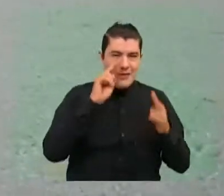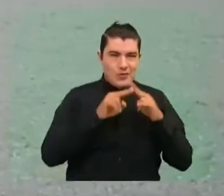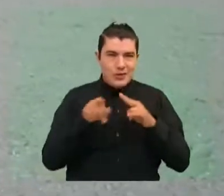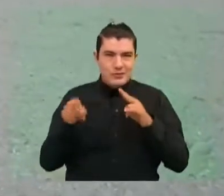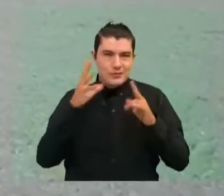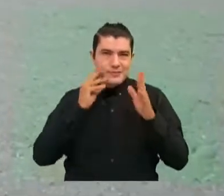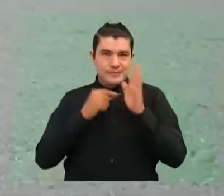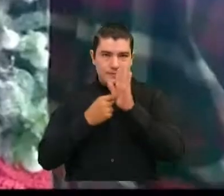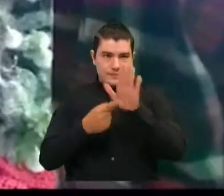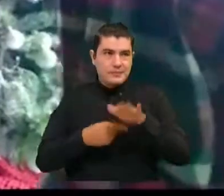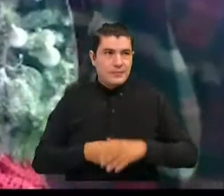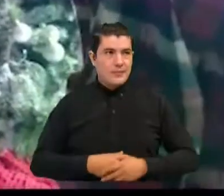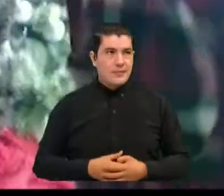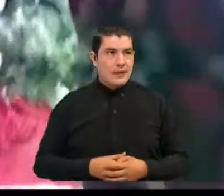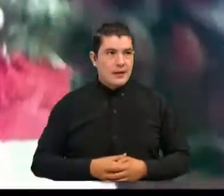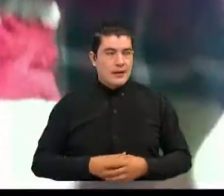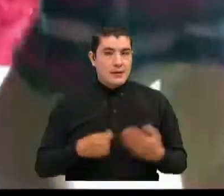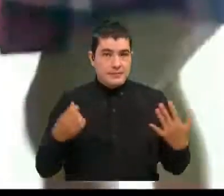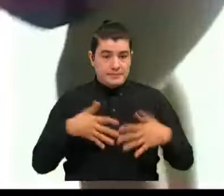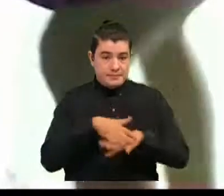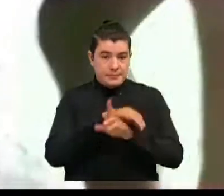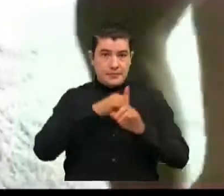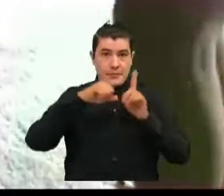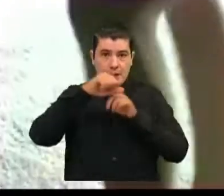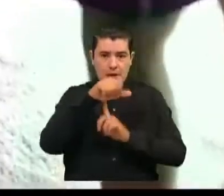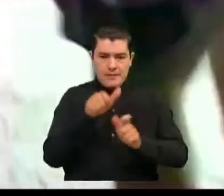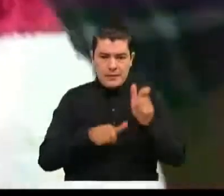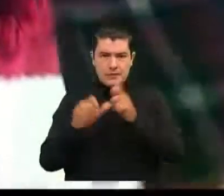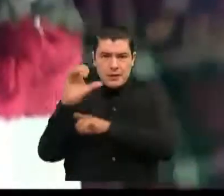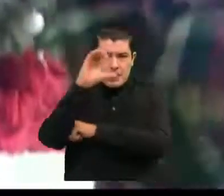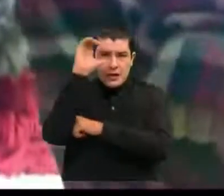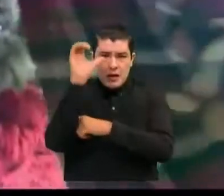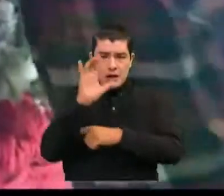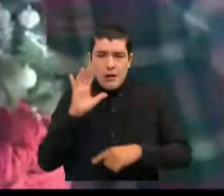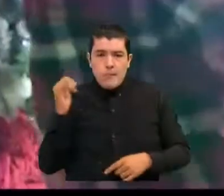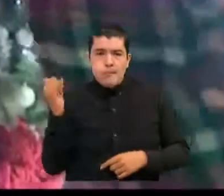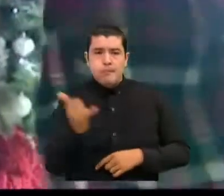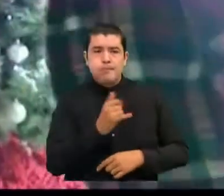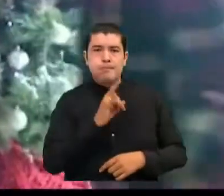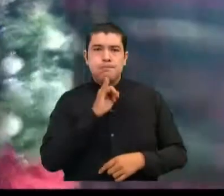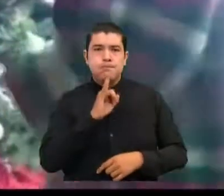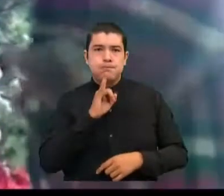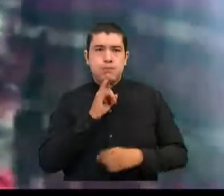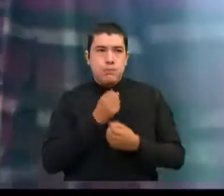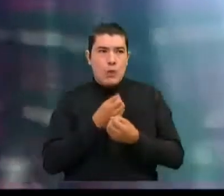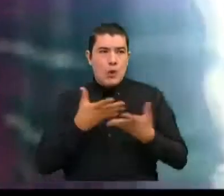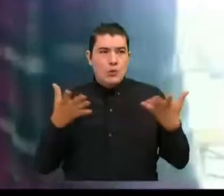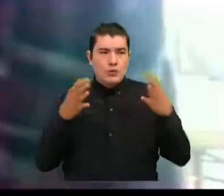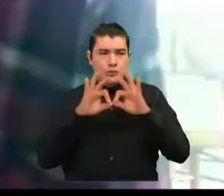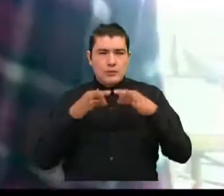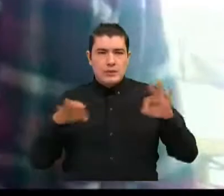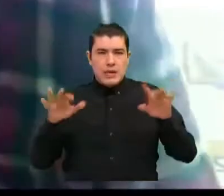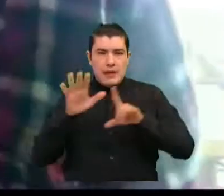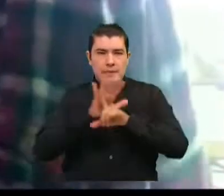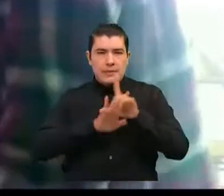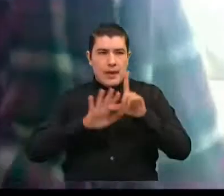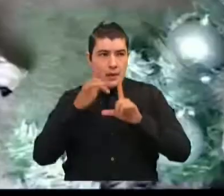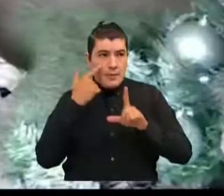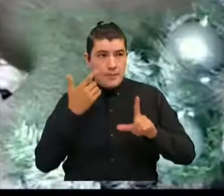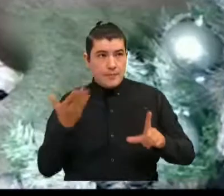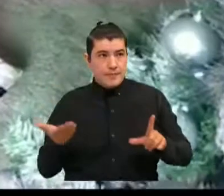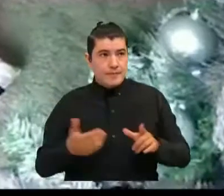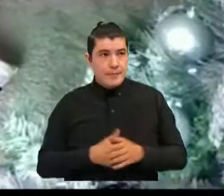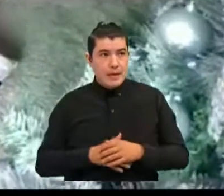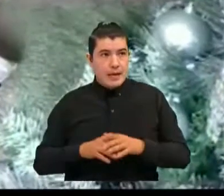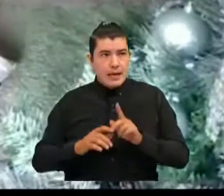experiencias. Las redes sociales de muchos colombianos en los Estados Unidos se llenaron de estos videos. La distancia